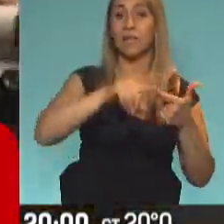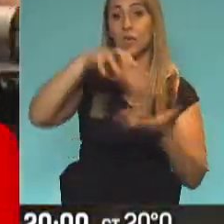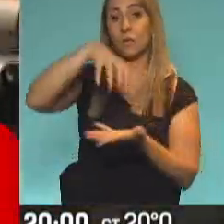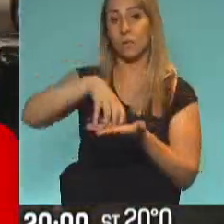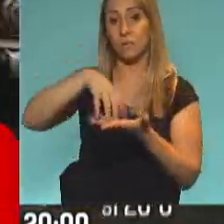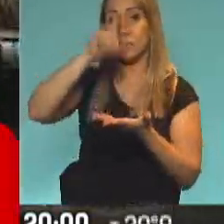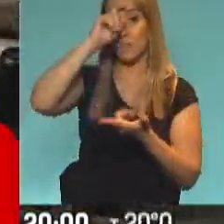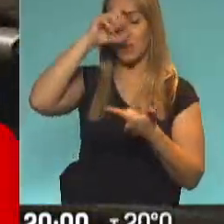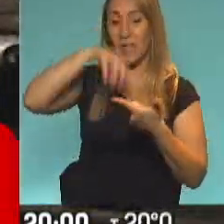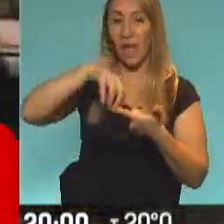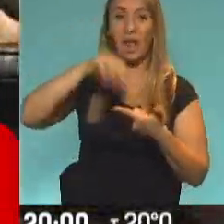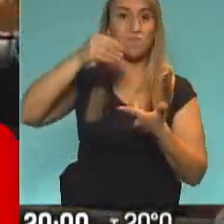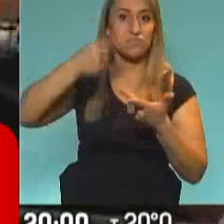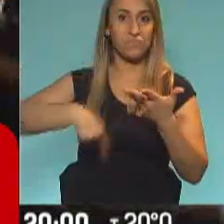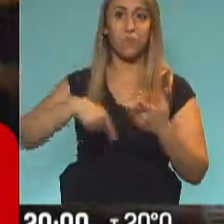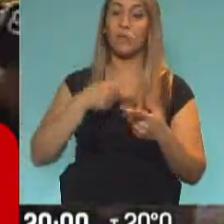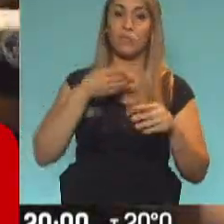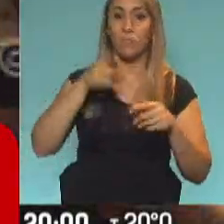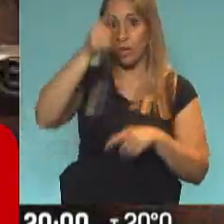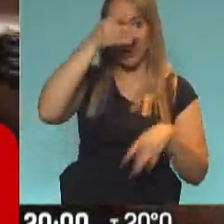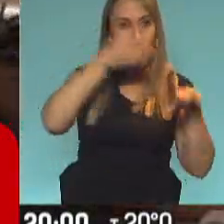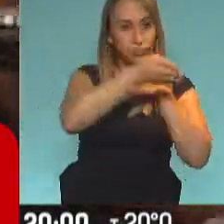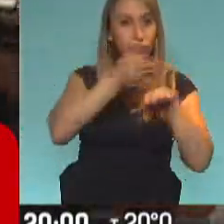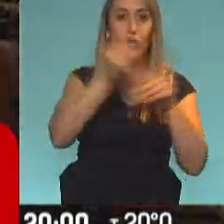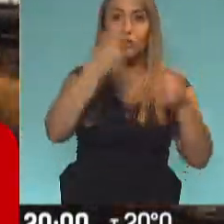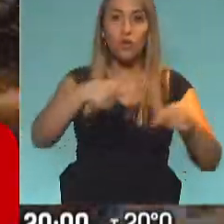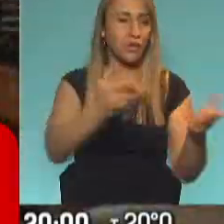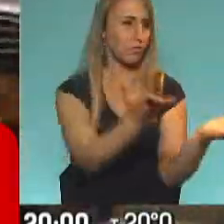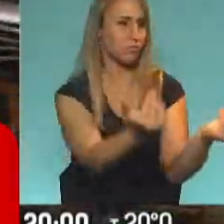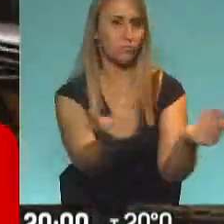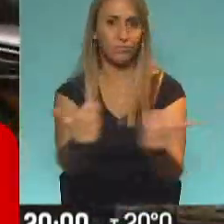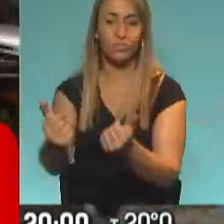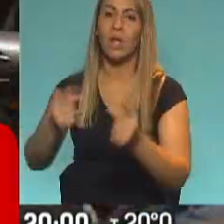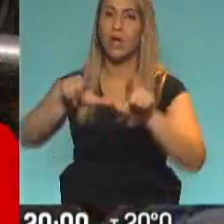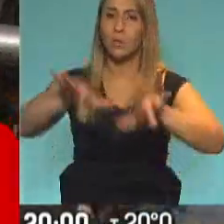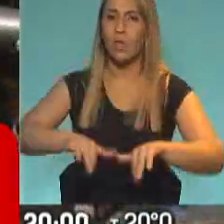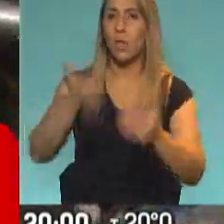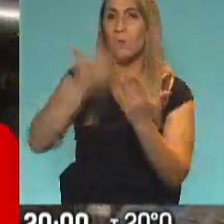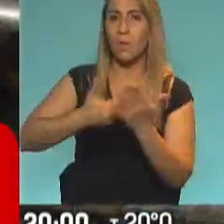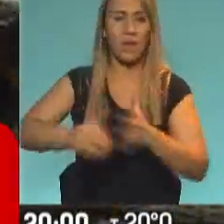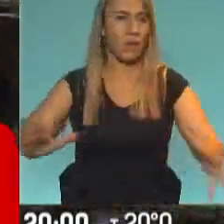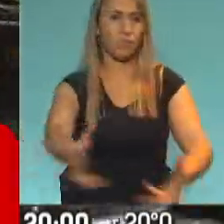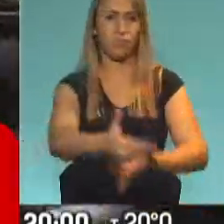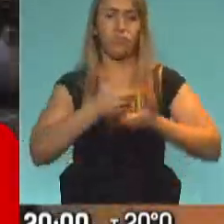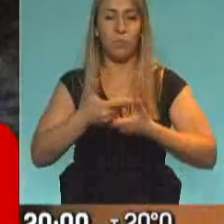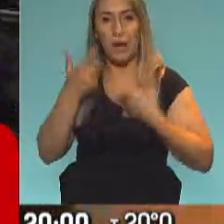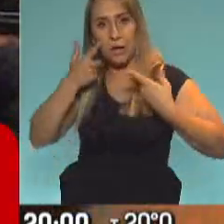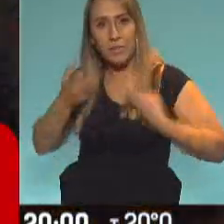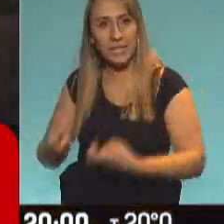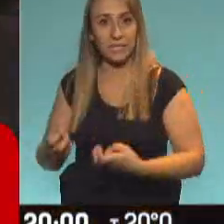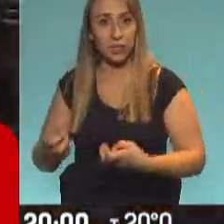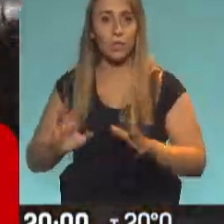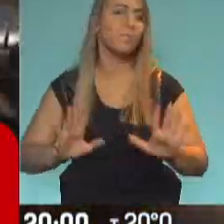documentación y lo que ellos consideraban necesario para la investigación. Ahora, doctora, dicen que solo falta la notificación de la imputación. ¿Solo resta